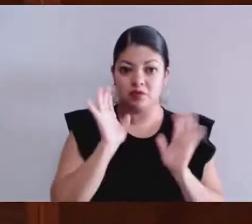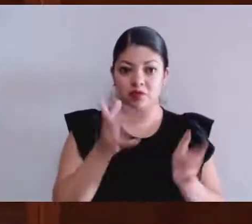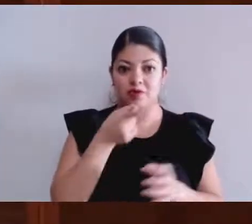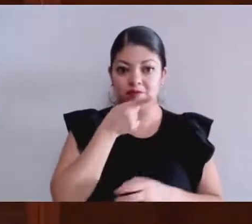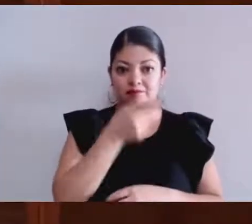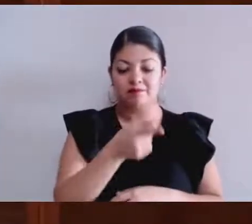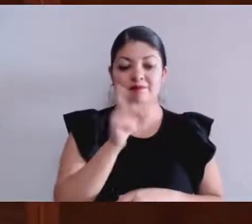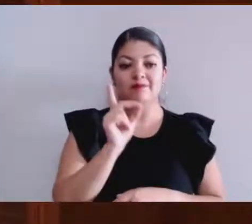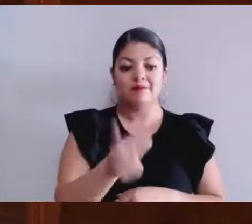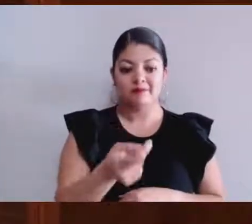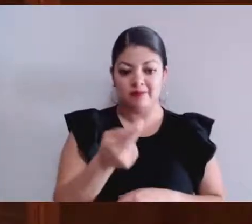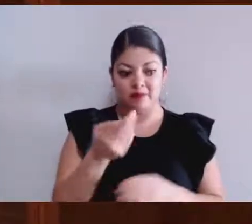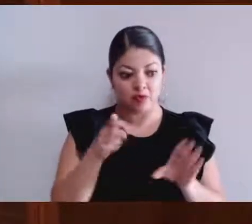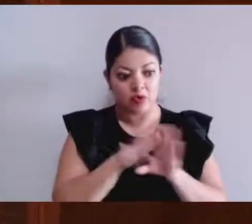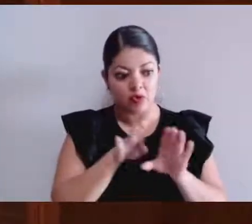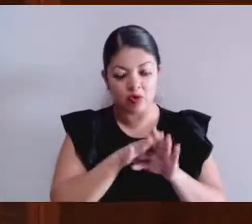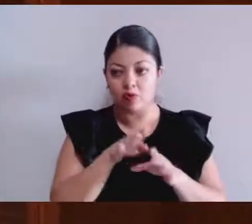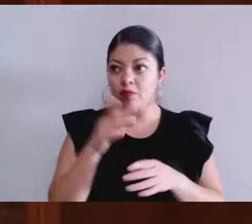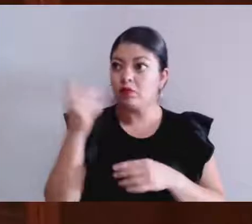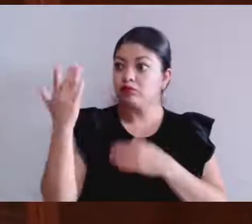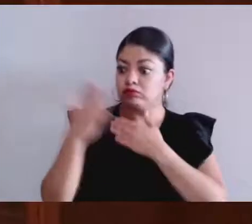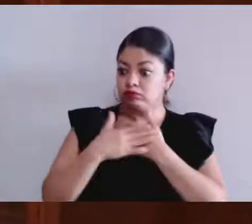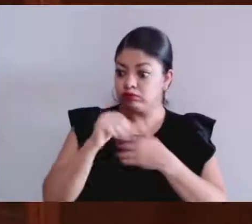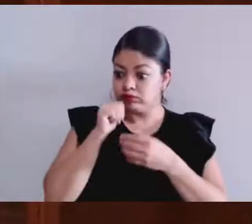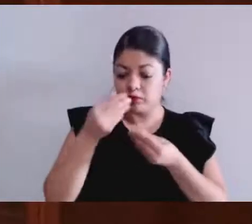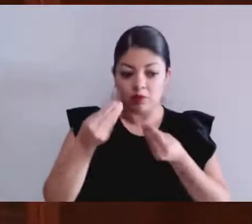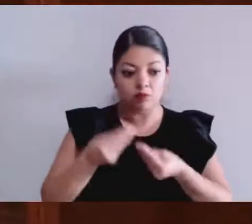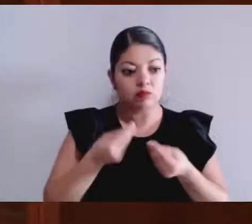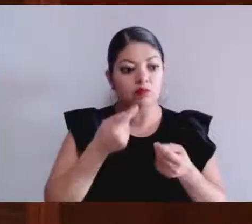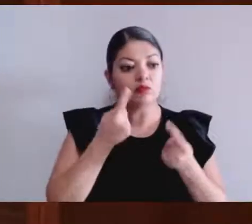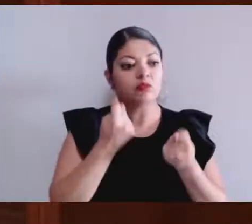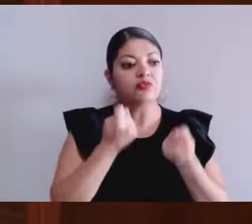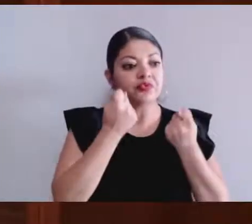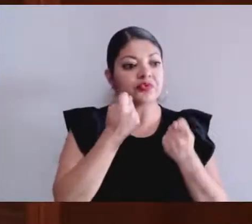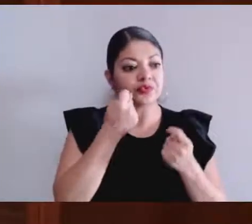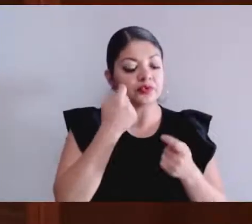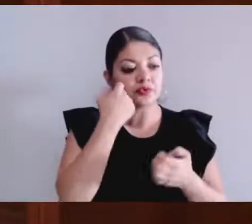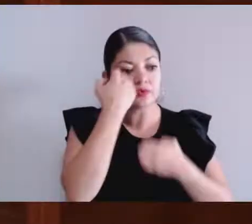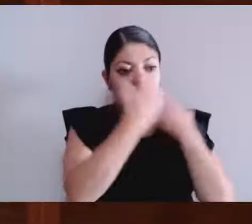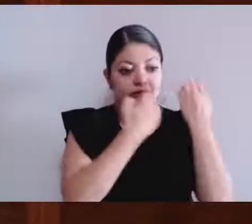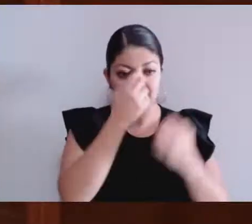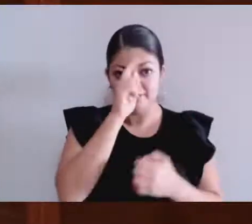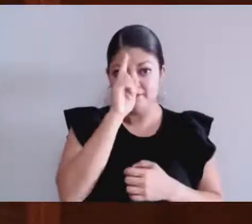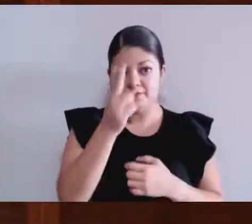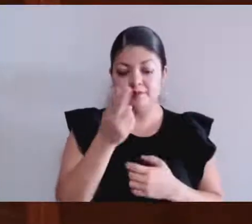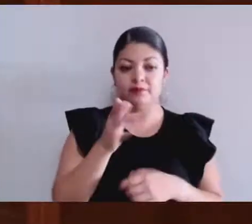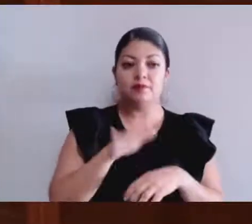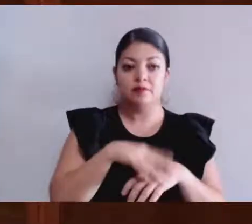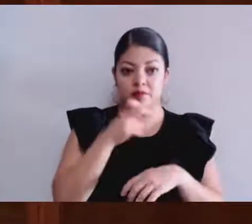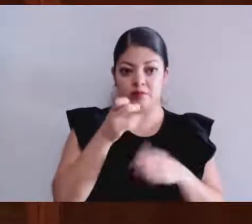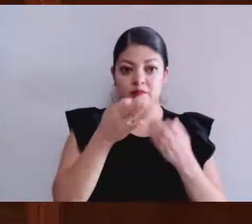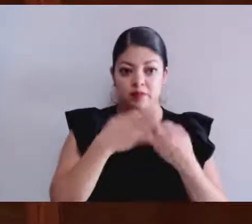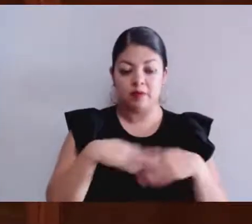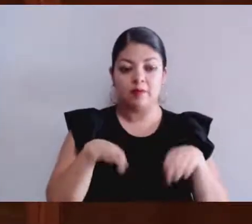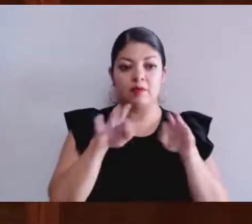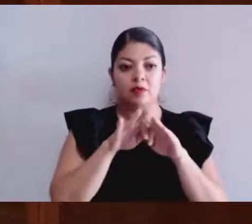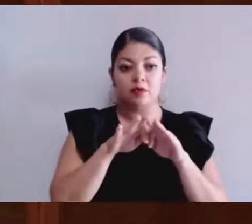decíamos, que se revise a personas sin orden judicial y sin carpeta de investigación. Es